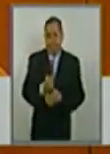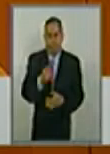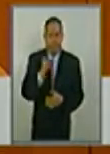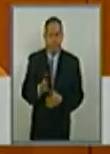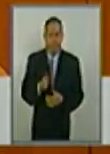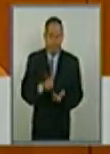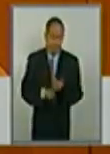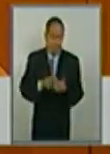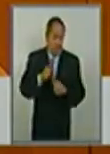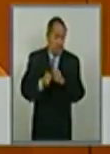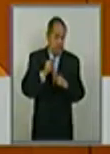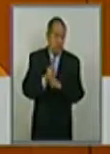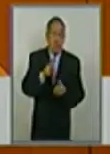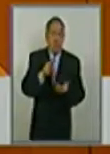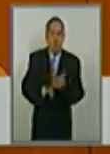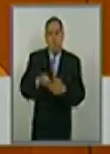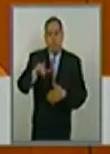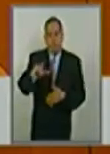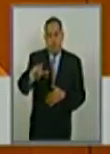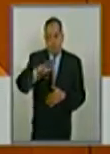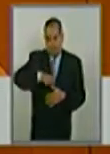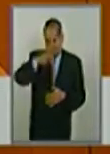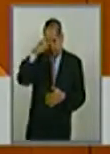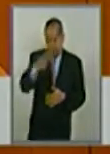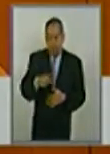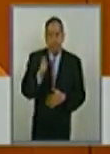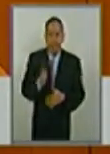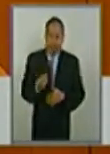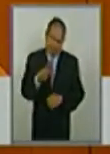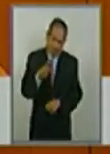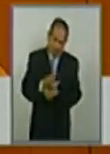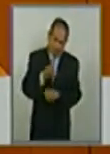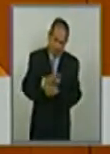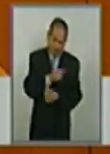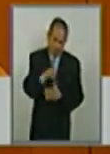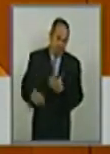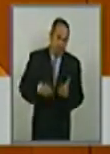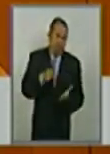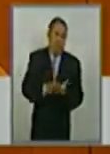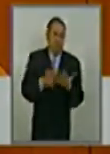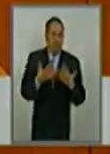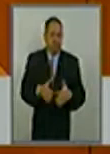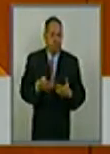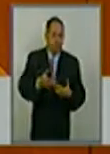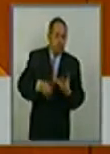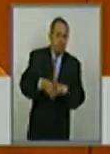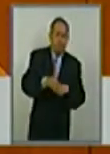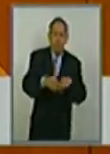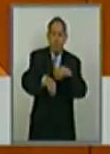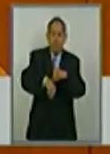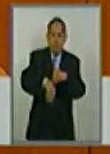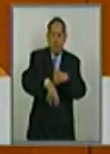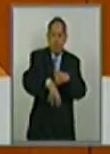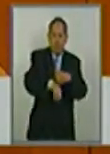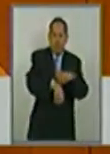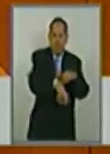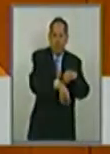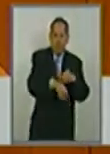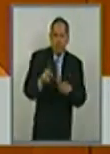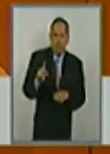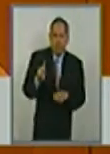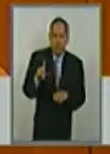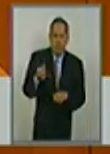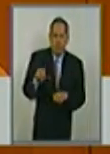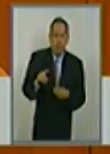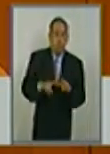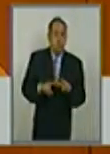el año 2017, México obtuvo el tercer lugar como productor de pulpo, el cuarto en